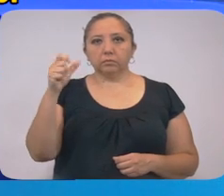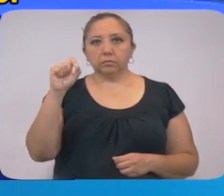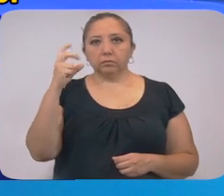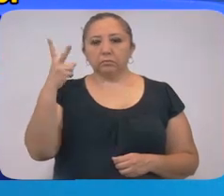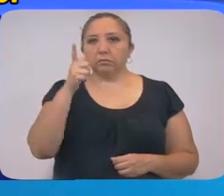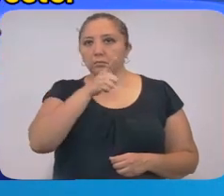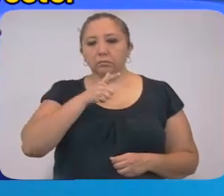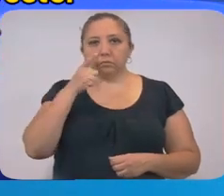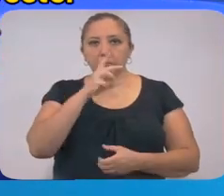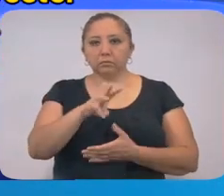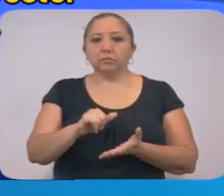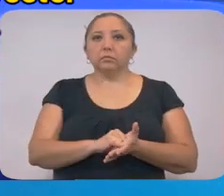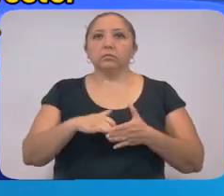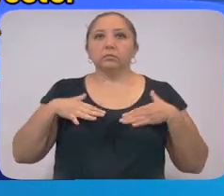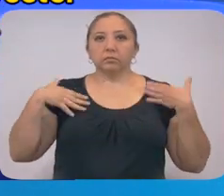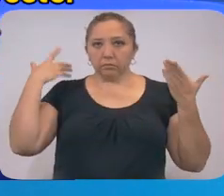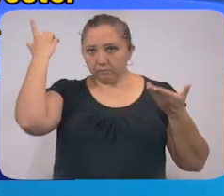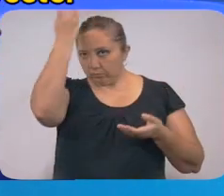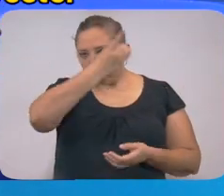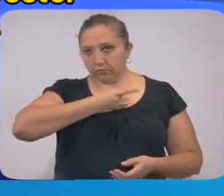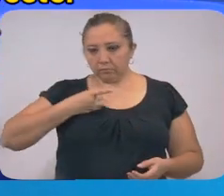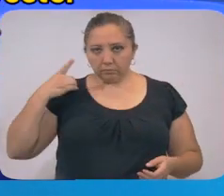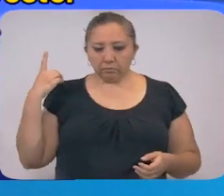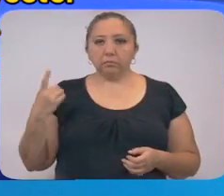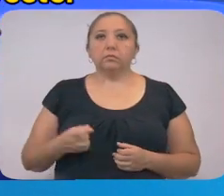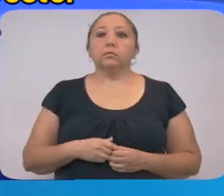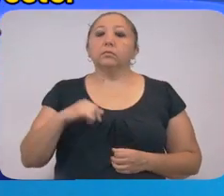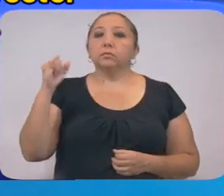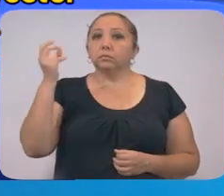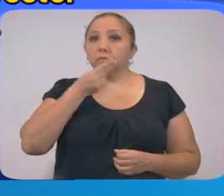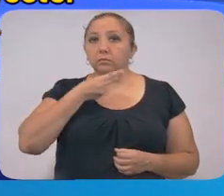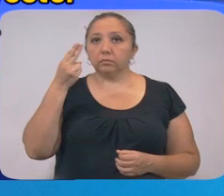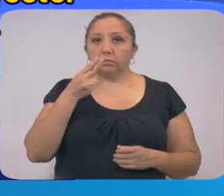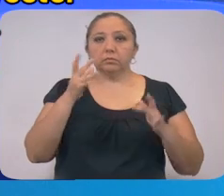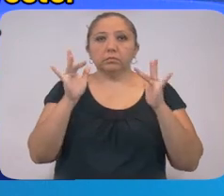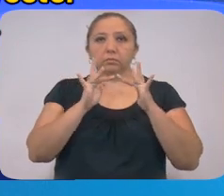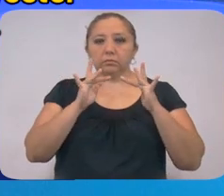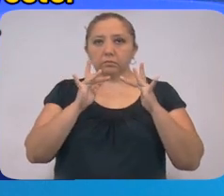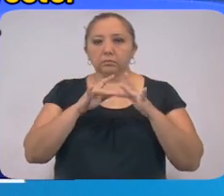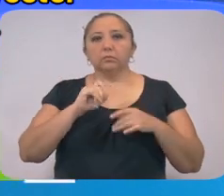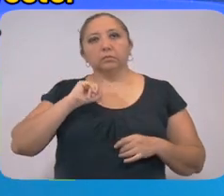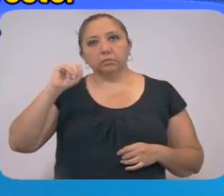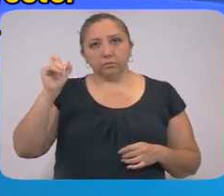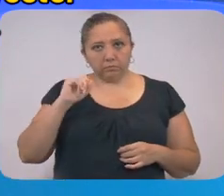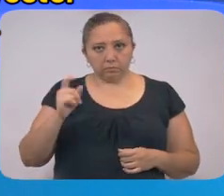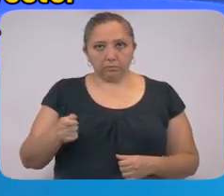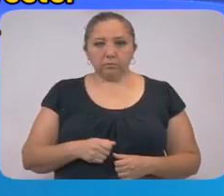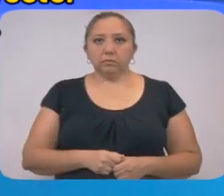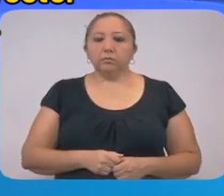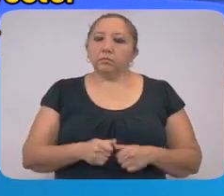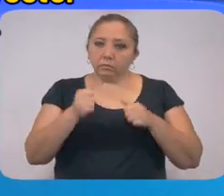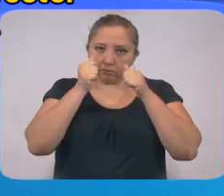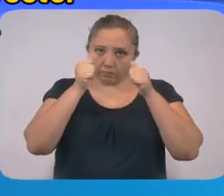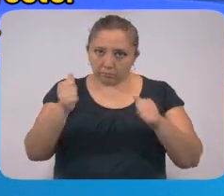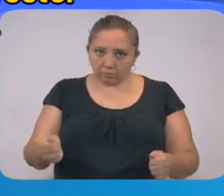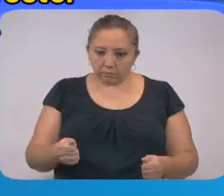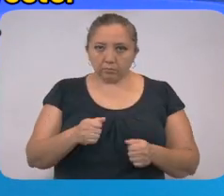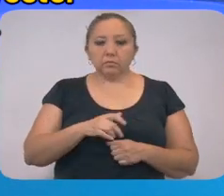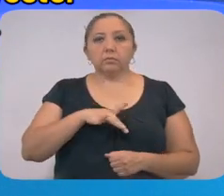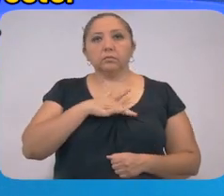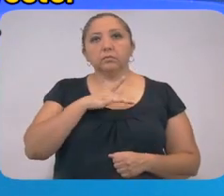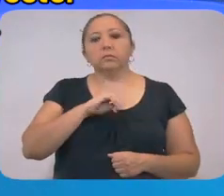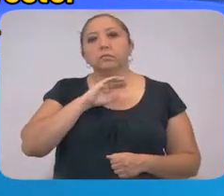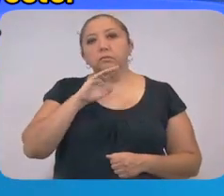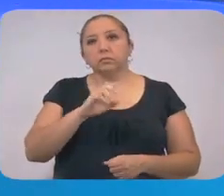9991-406622 en lengua maya ofrece un diagnóstico automatizado y en caso de ser necesario ponerse en contacto con las autoridades y ser atendido ante los